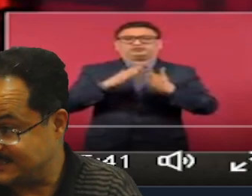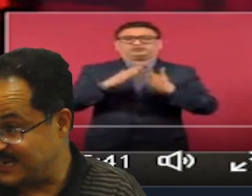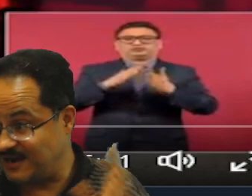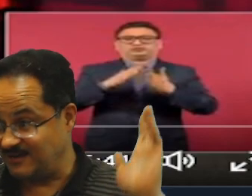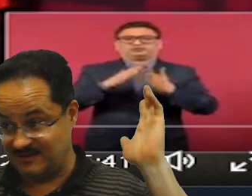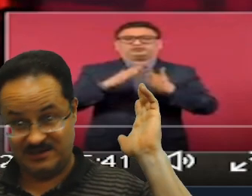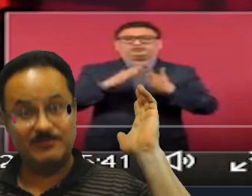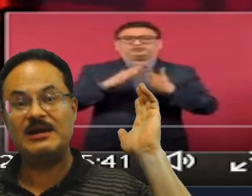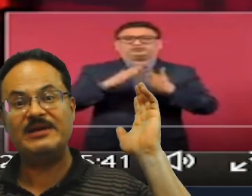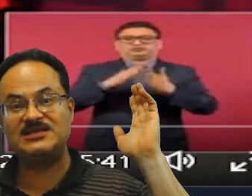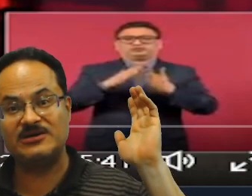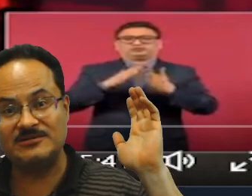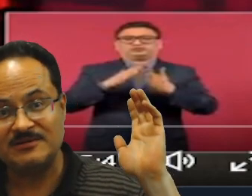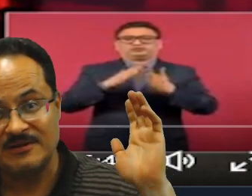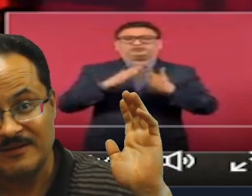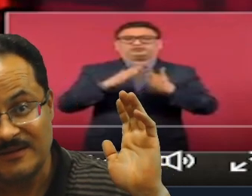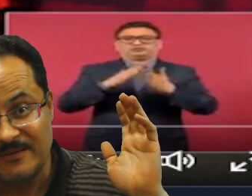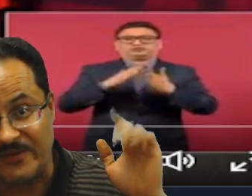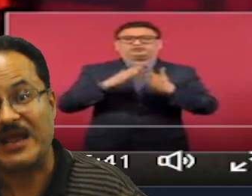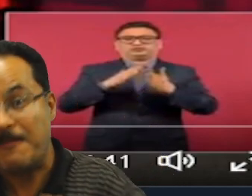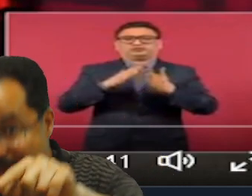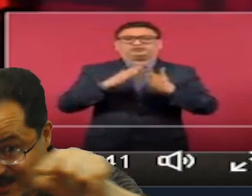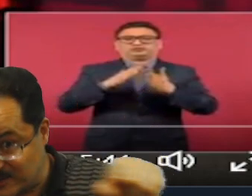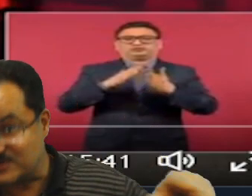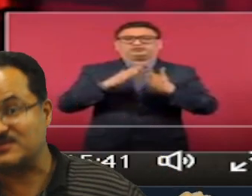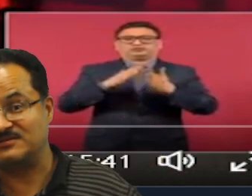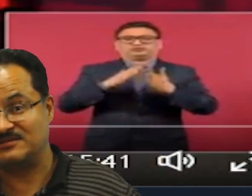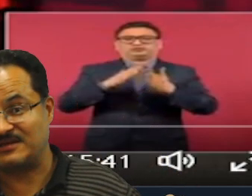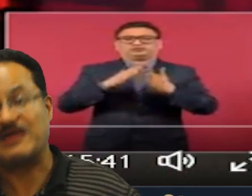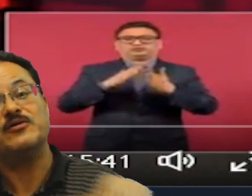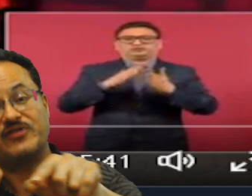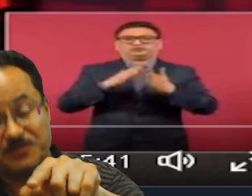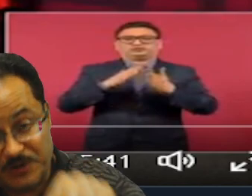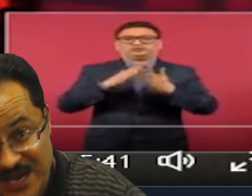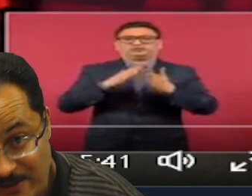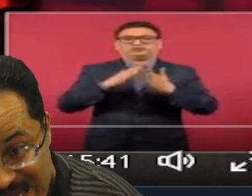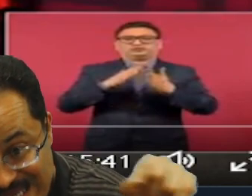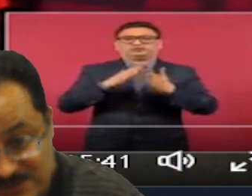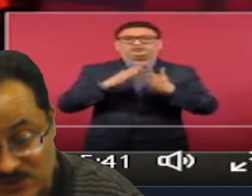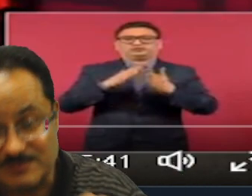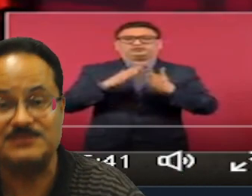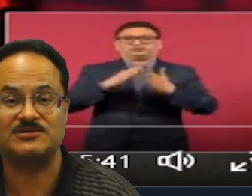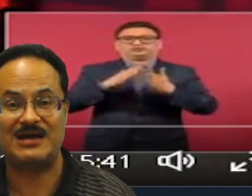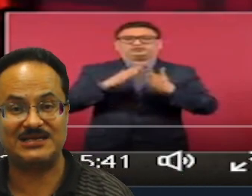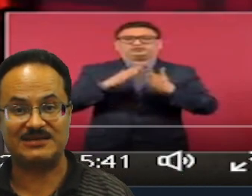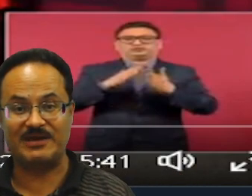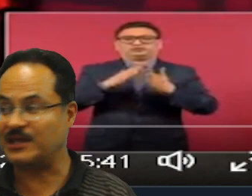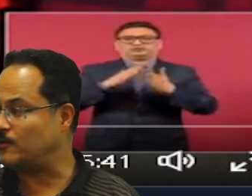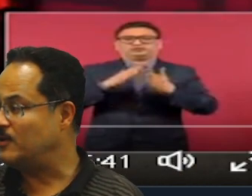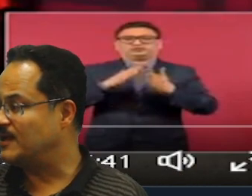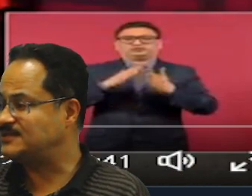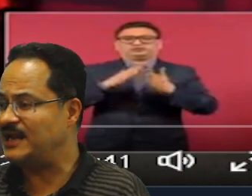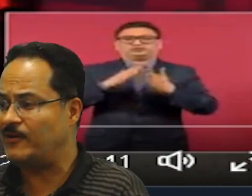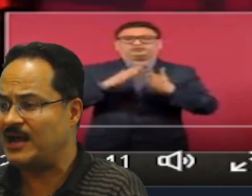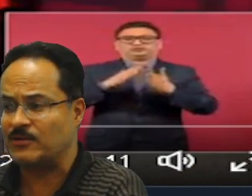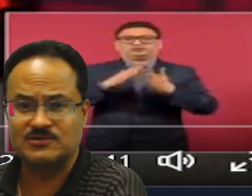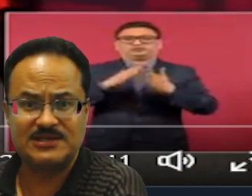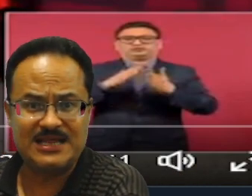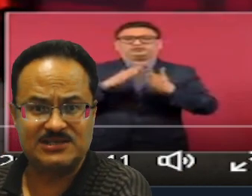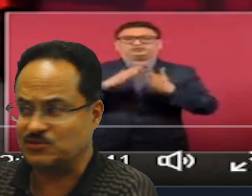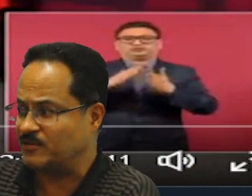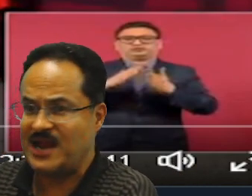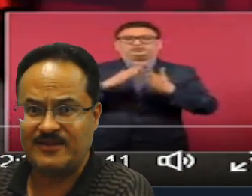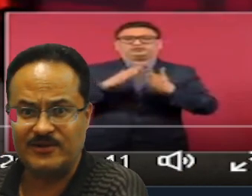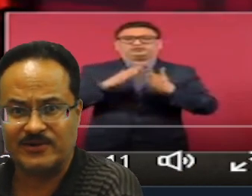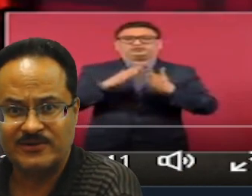sin hacer ninguna mención de que varios que contribuyeron a esos mismos males de México están ahora con